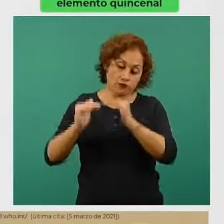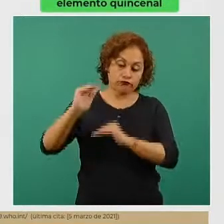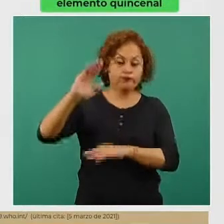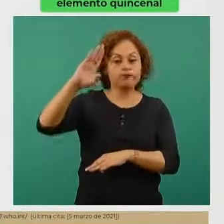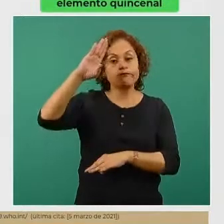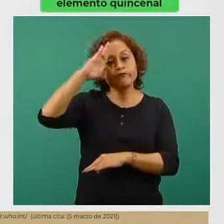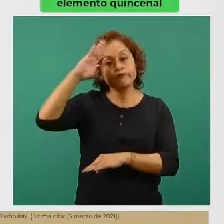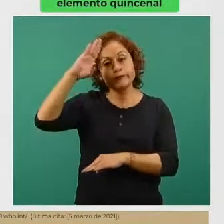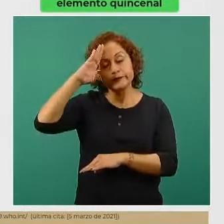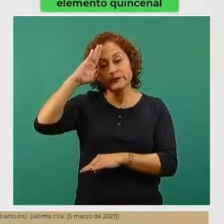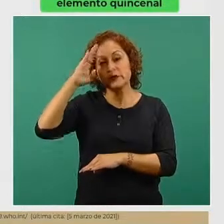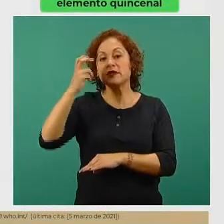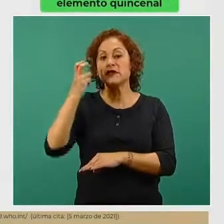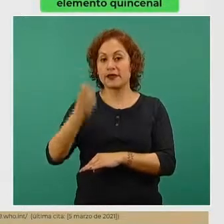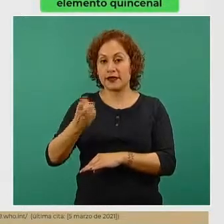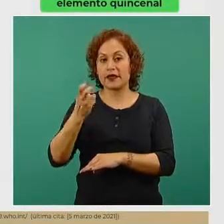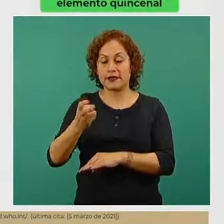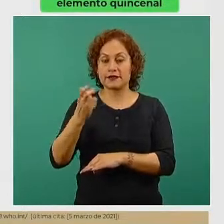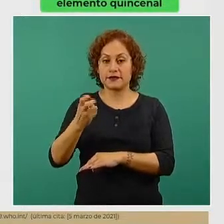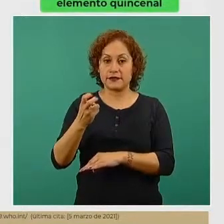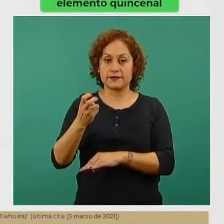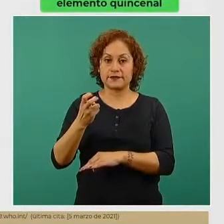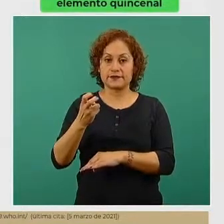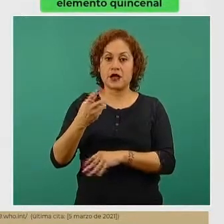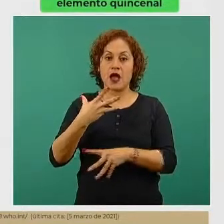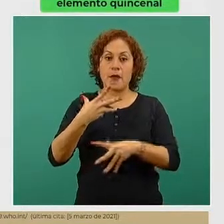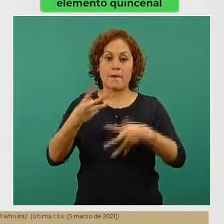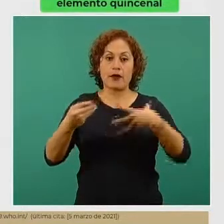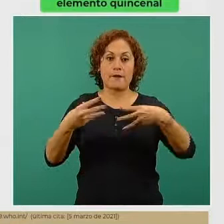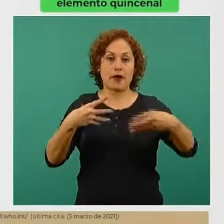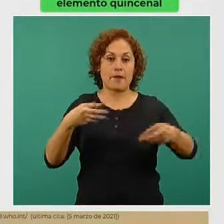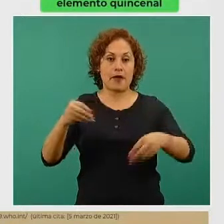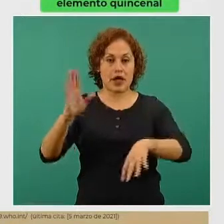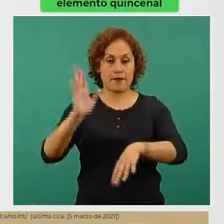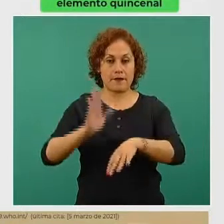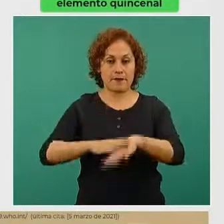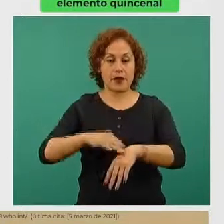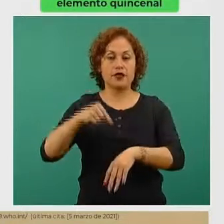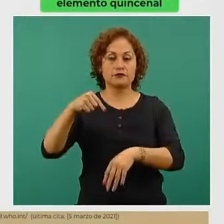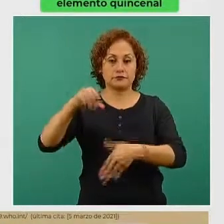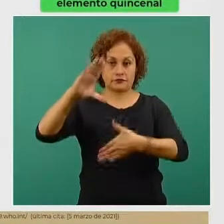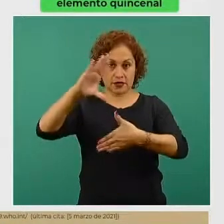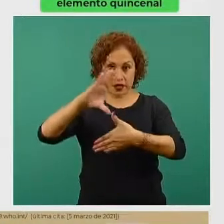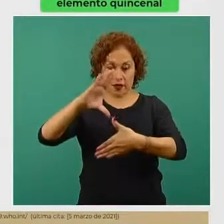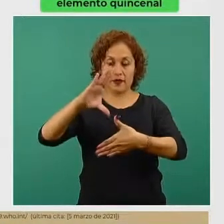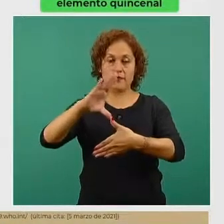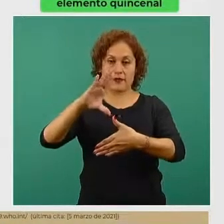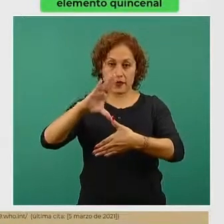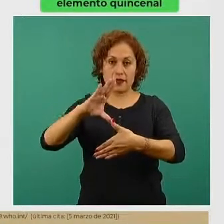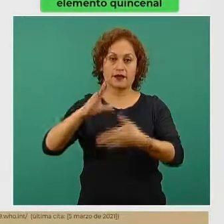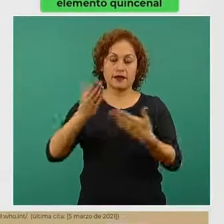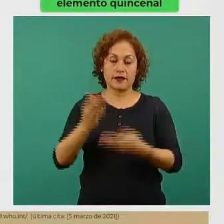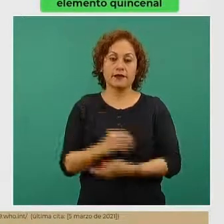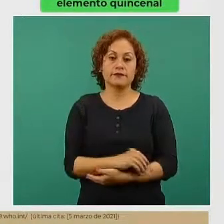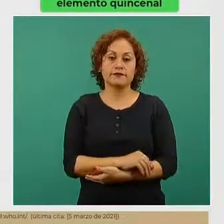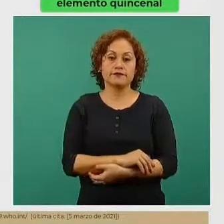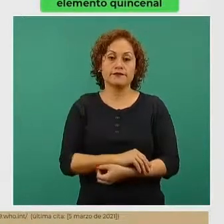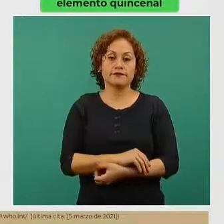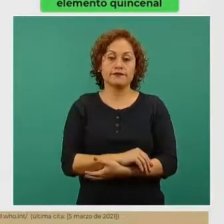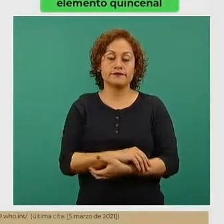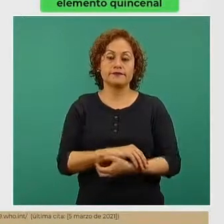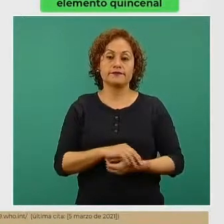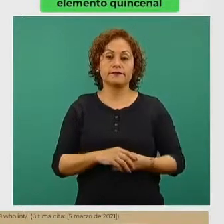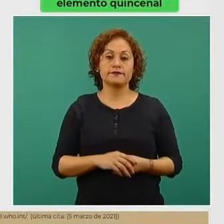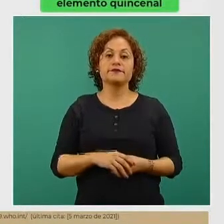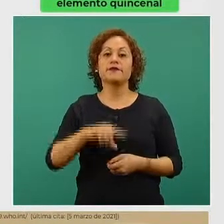tanto, al menos notificada por sus países, ha sido en la región de las Américas, continúa siendo en la región de las Américas,